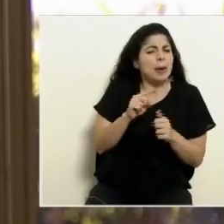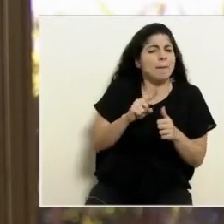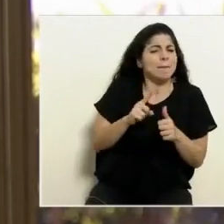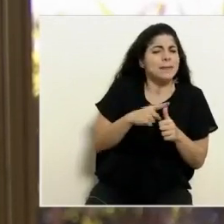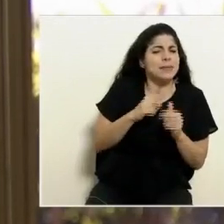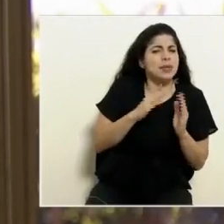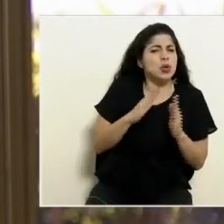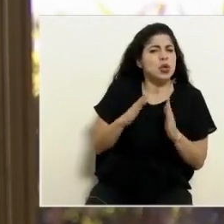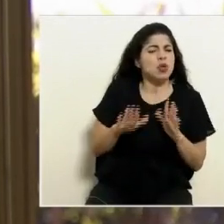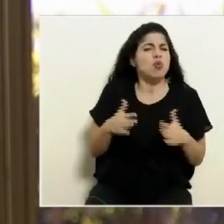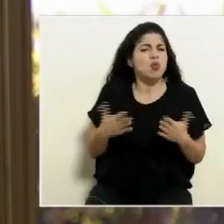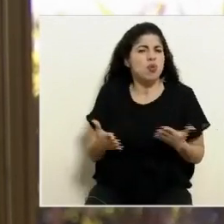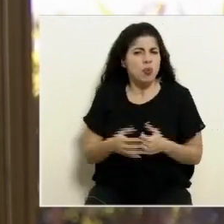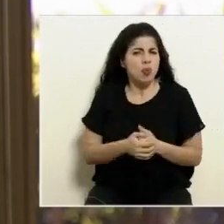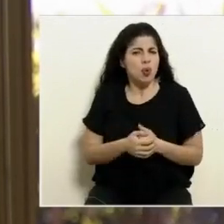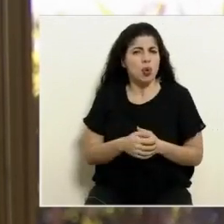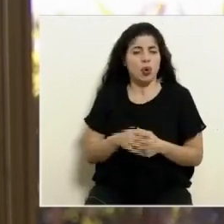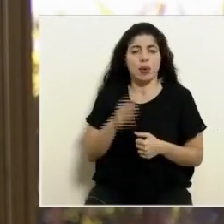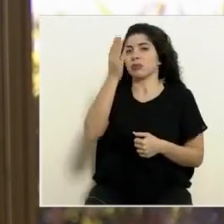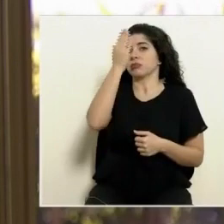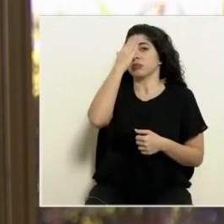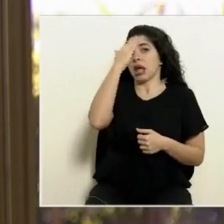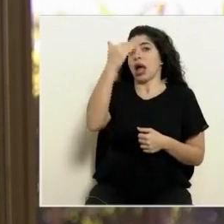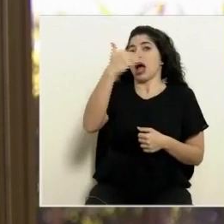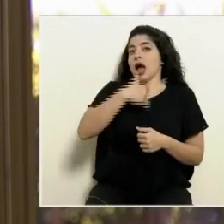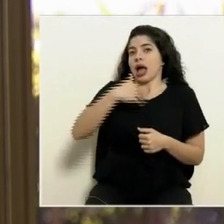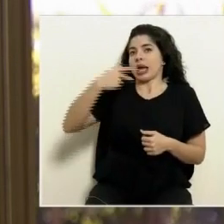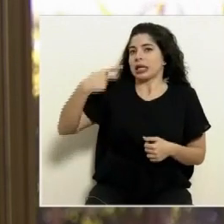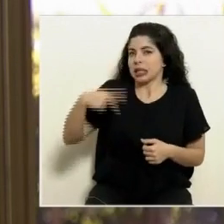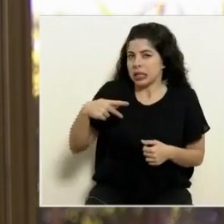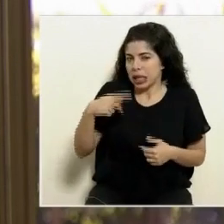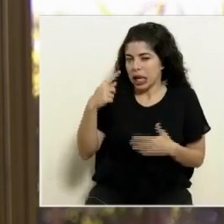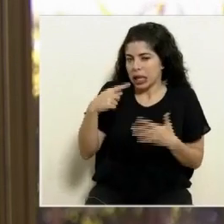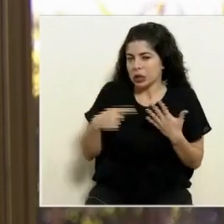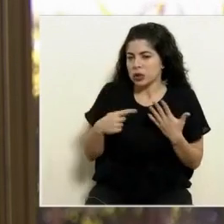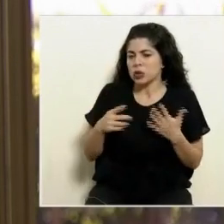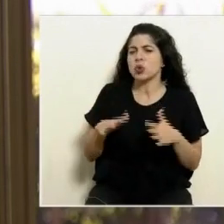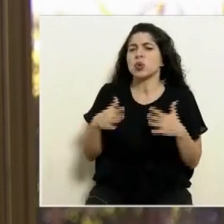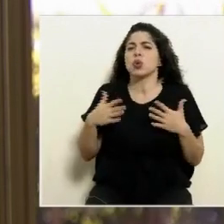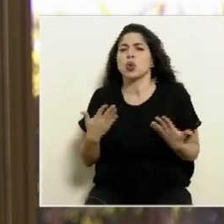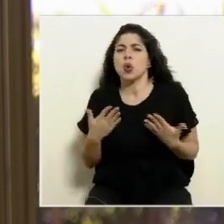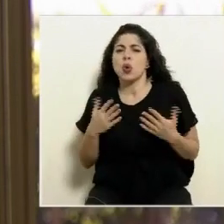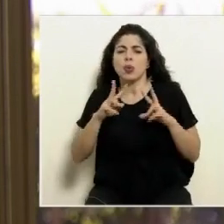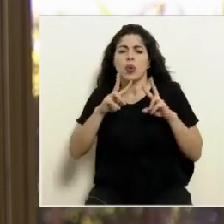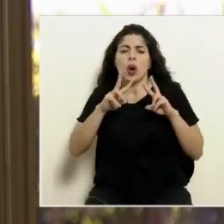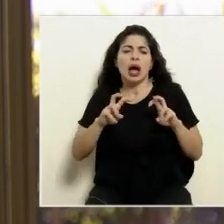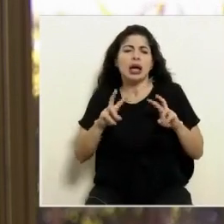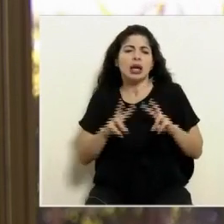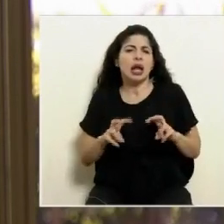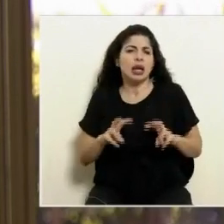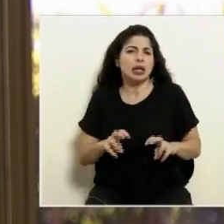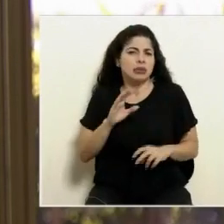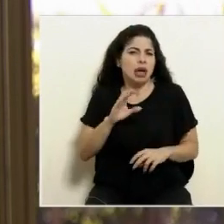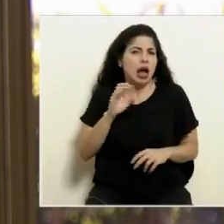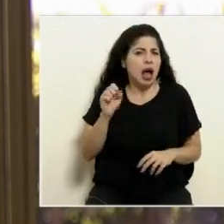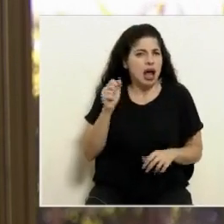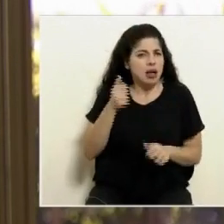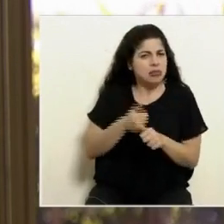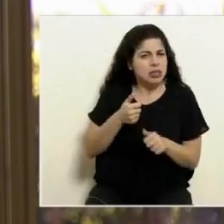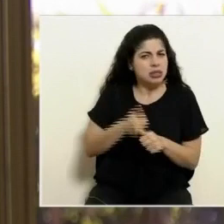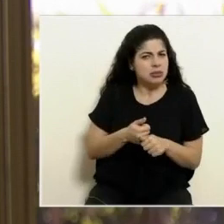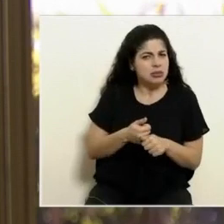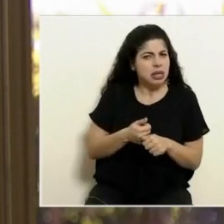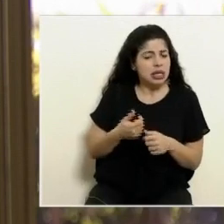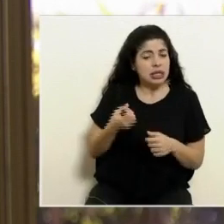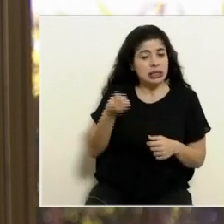prioridades, tomando en cuenta los factores de riesgo? O sea, ¿cómo va a poder hacer ese análisis la caja en dado caso,